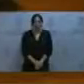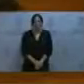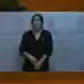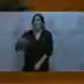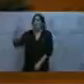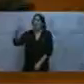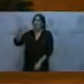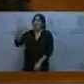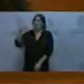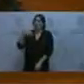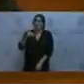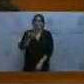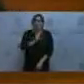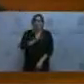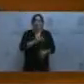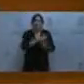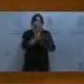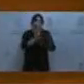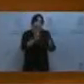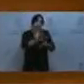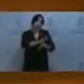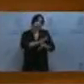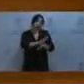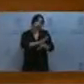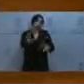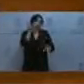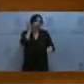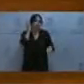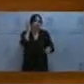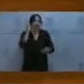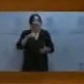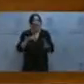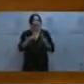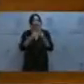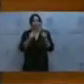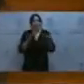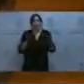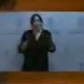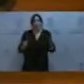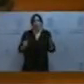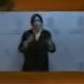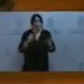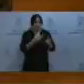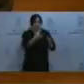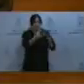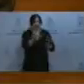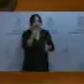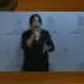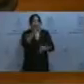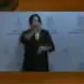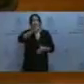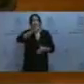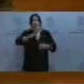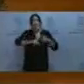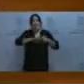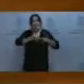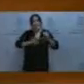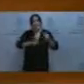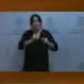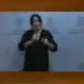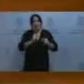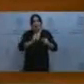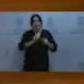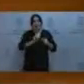Presidente, señorías, consejera, en Asturias, como bien decía usted, hay 4.000 familias con un